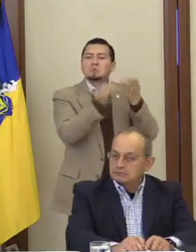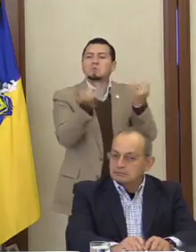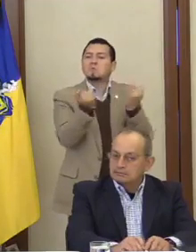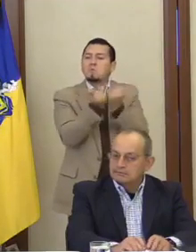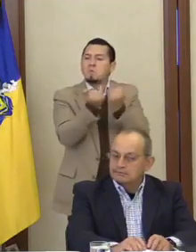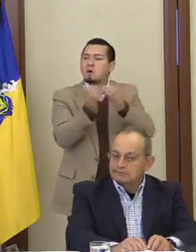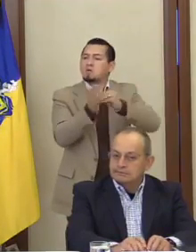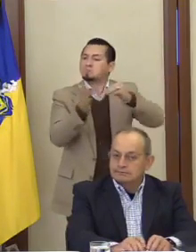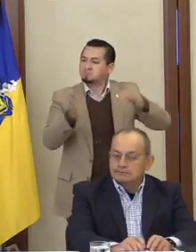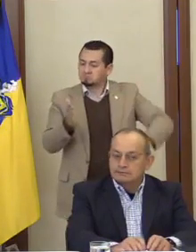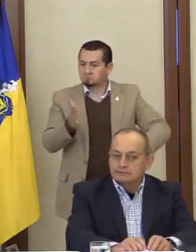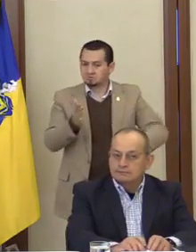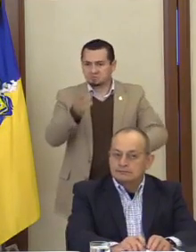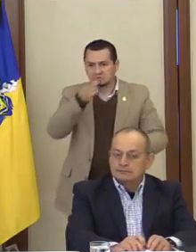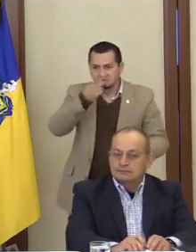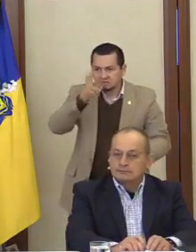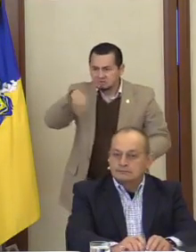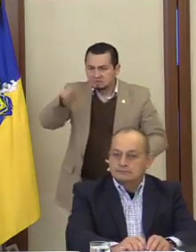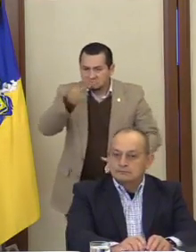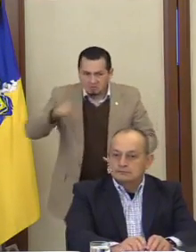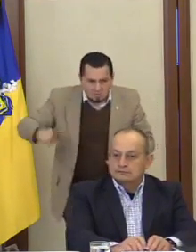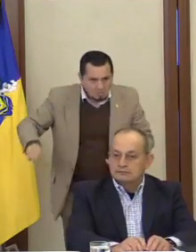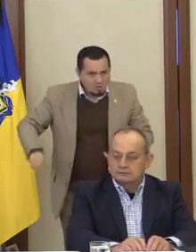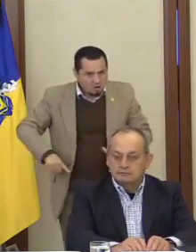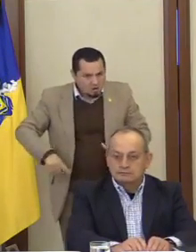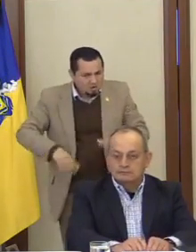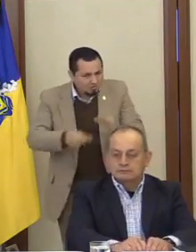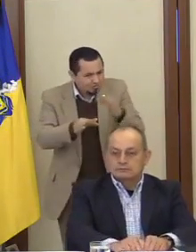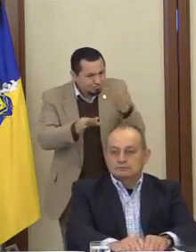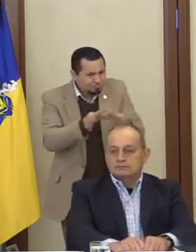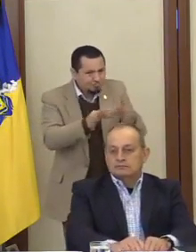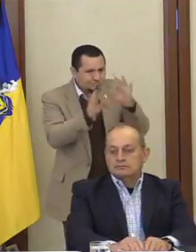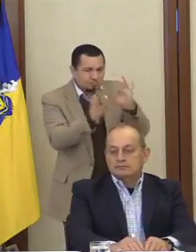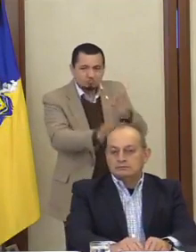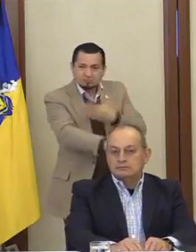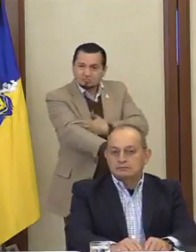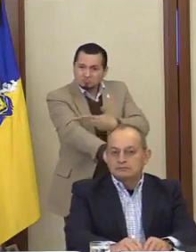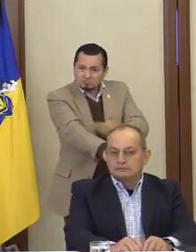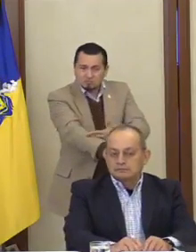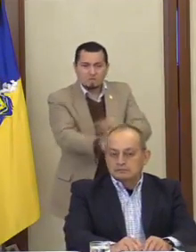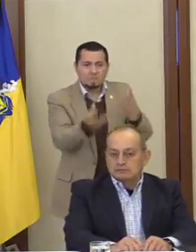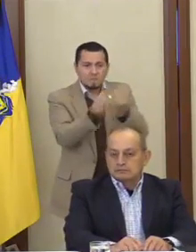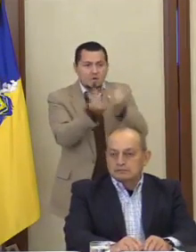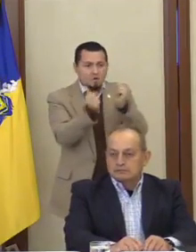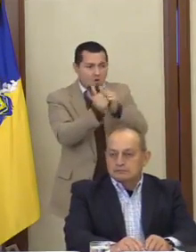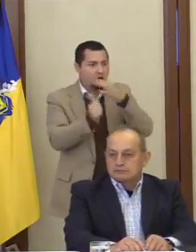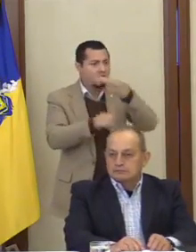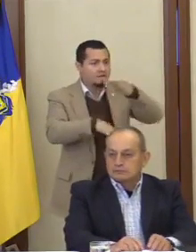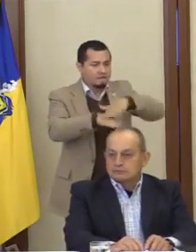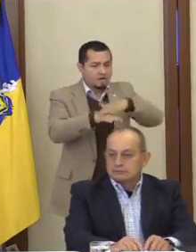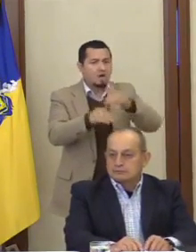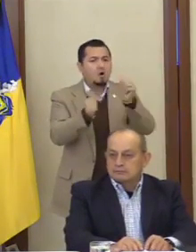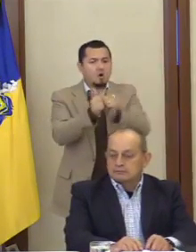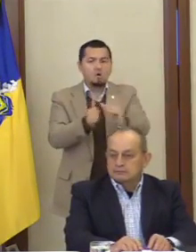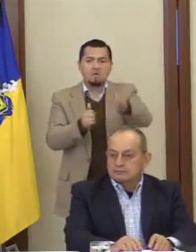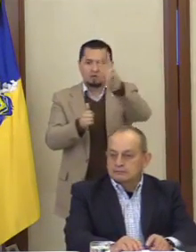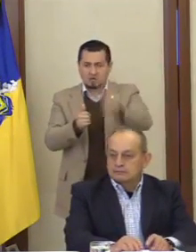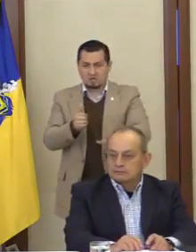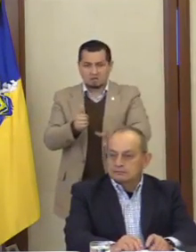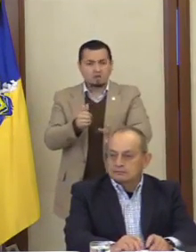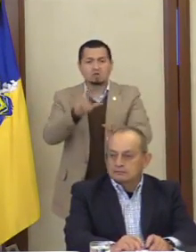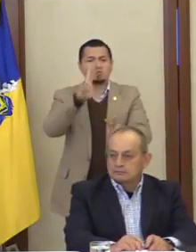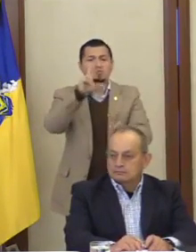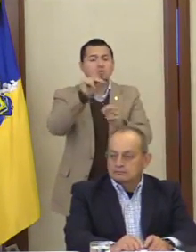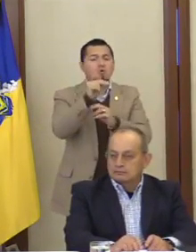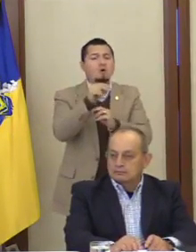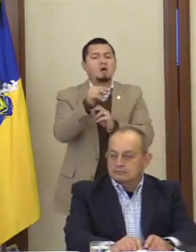estados. Necesitamos que los gobernadores le den certeza a los mexicanos de que se habla con la verdad, de que no hay